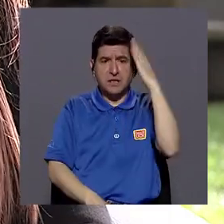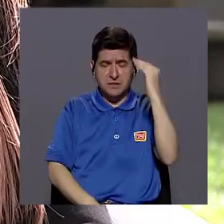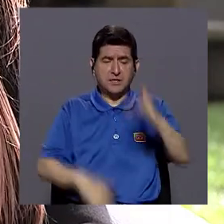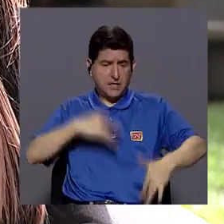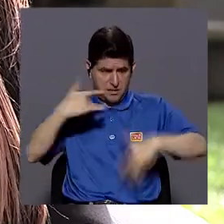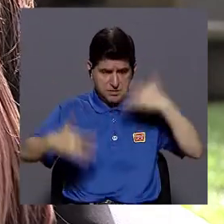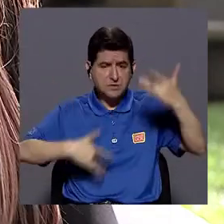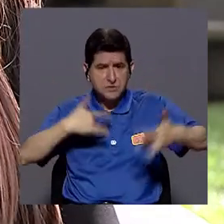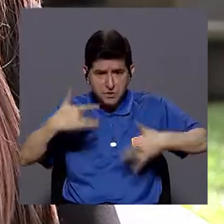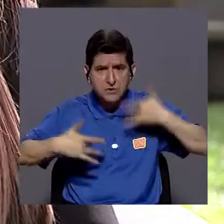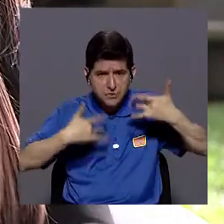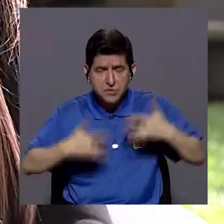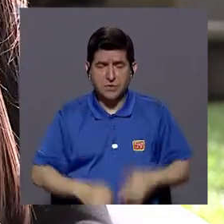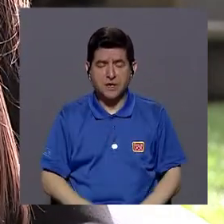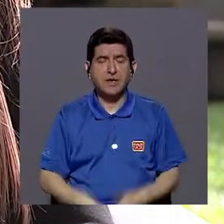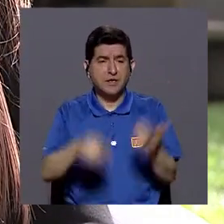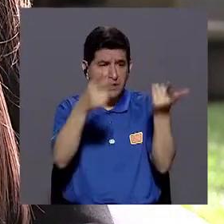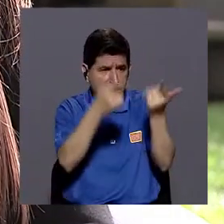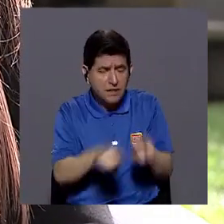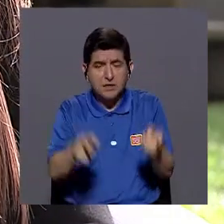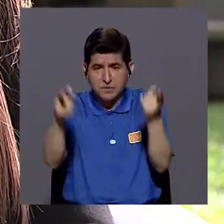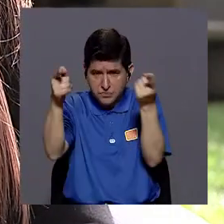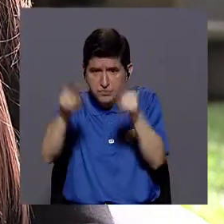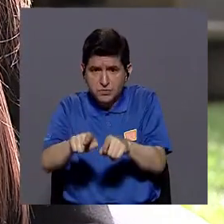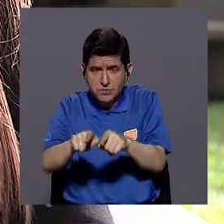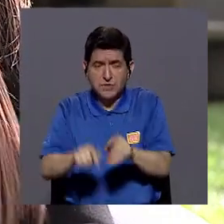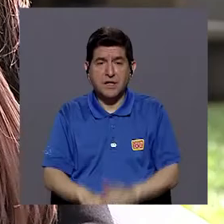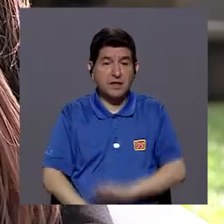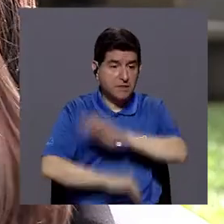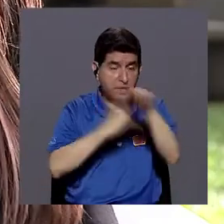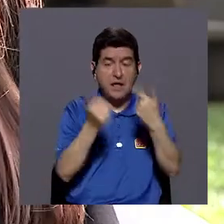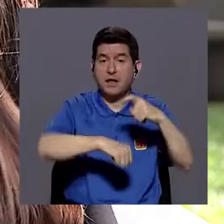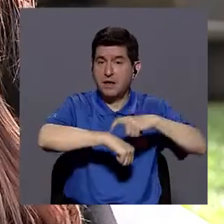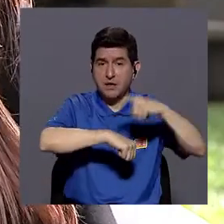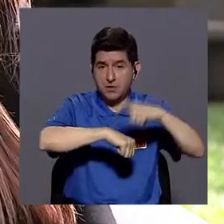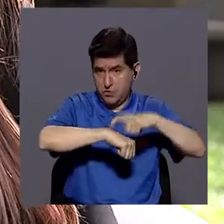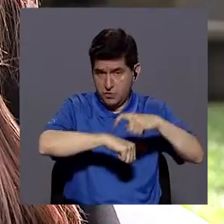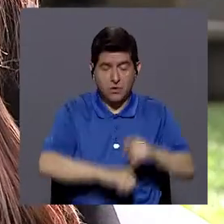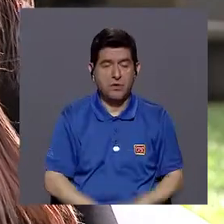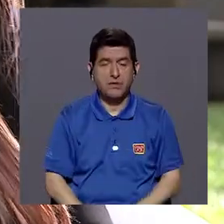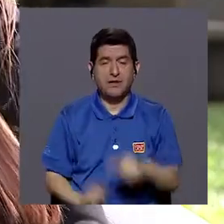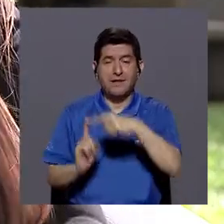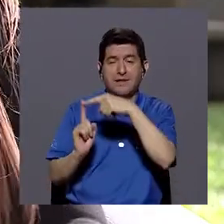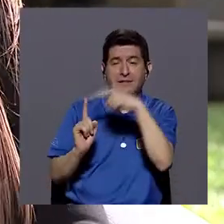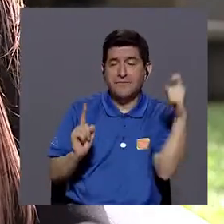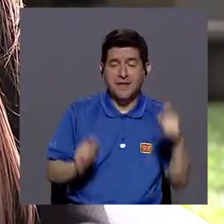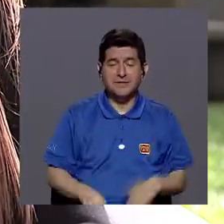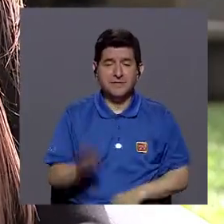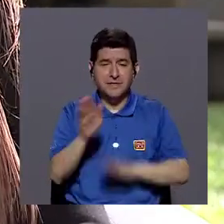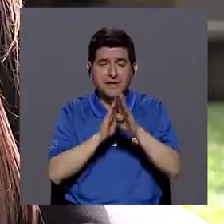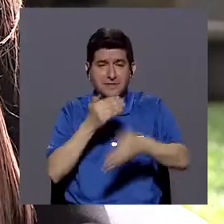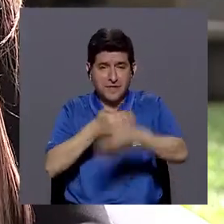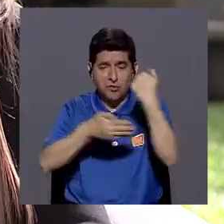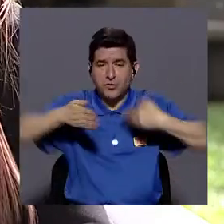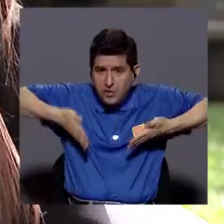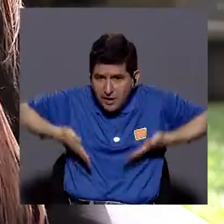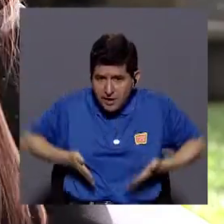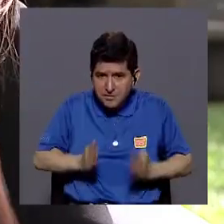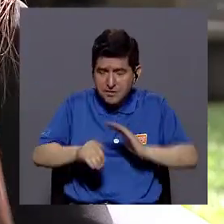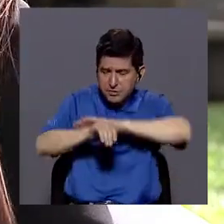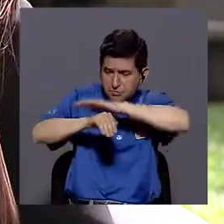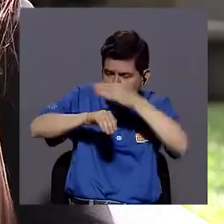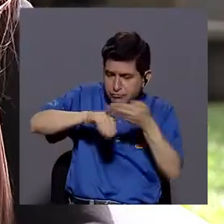experiencias sensoriales que se dan en todas las etapas, inclusive desde el desarrollo perinatal.